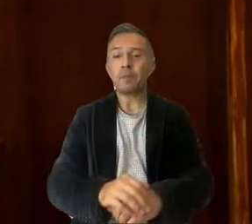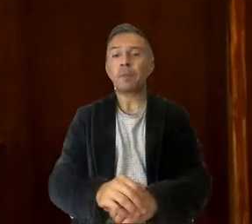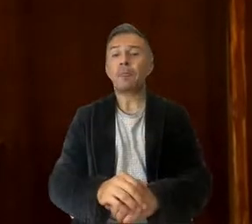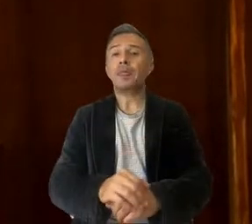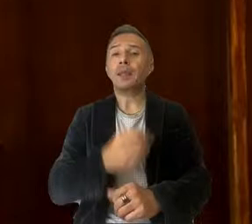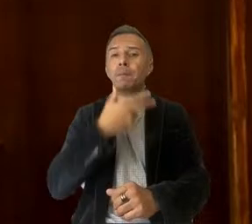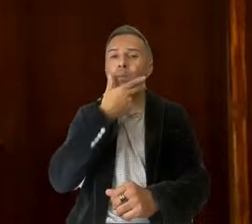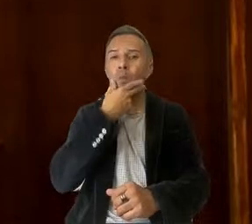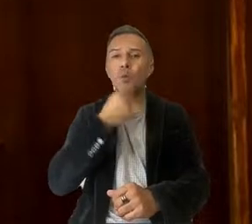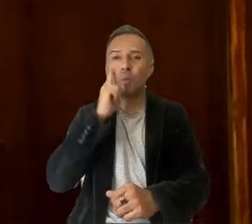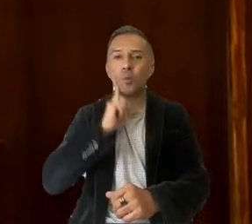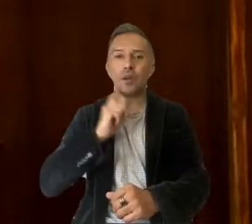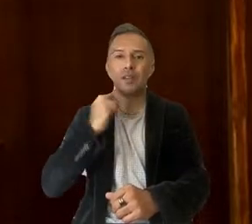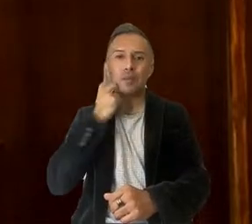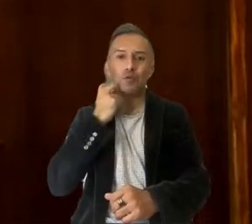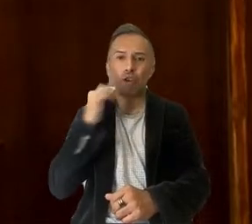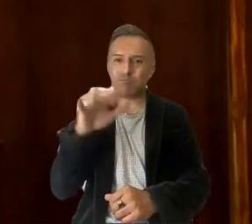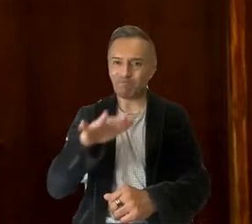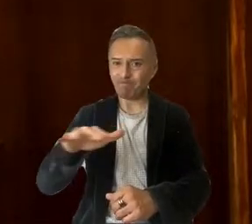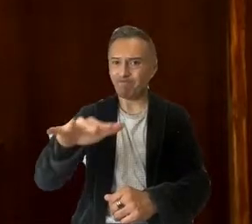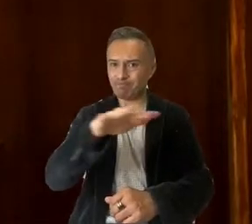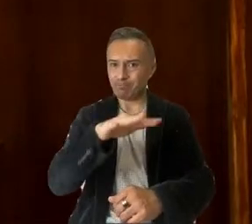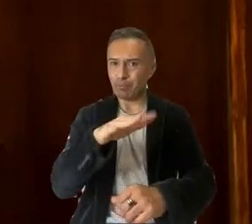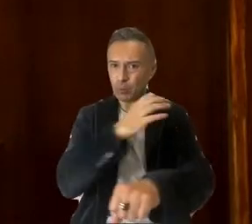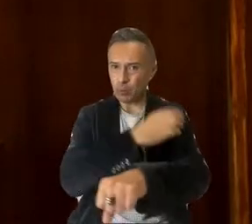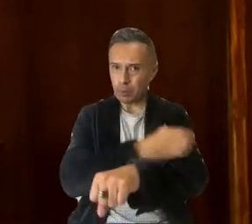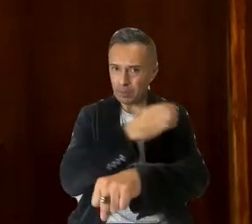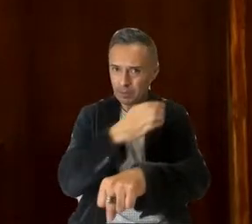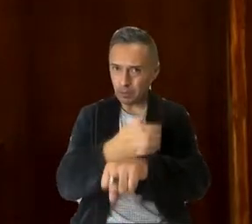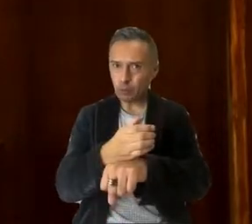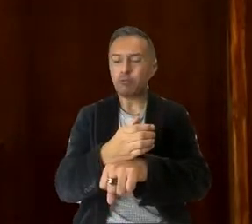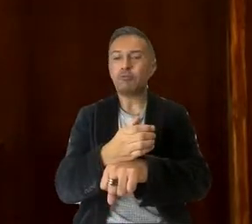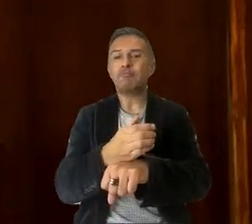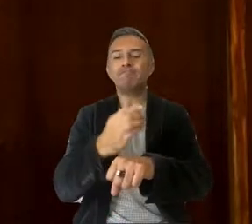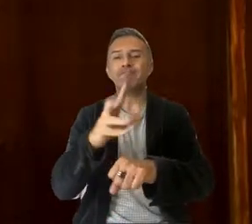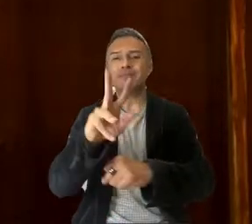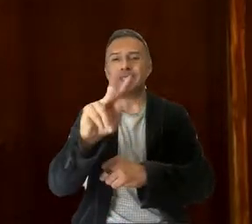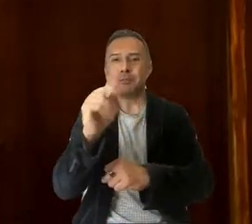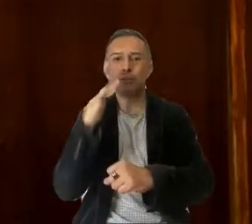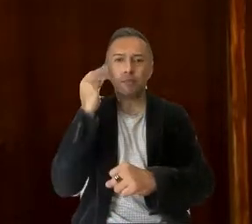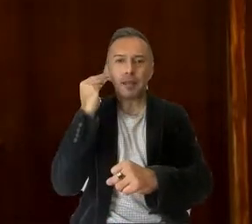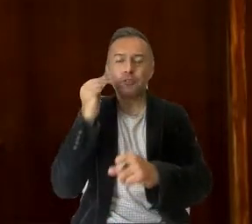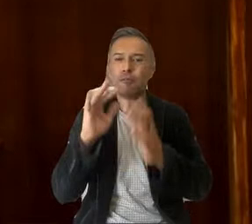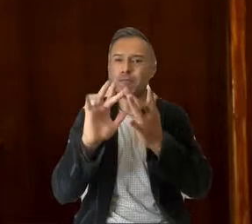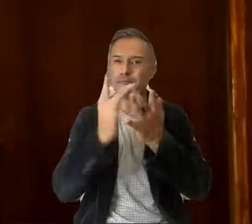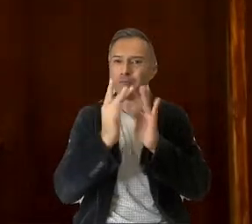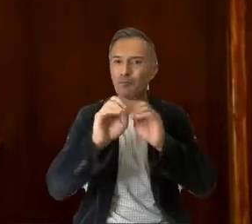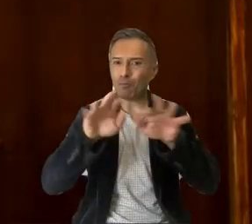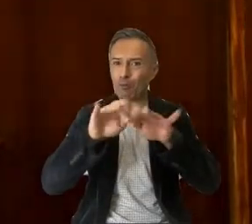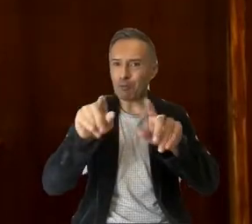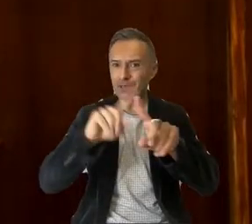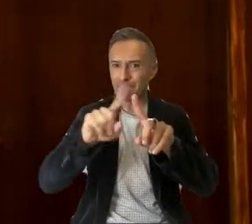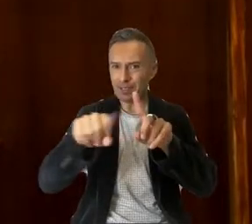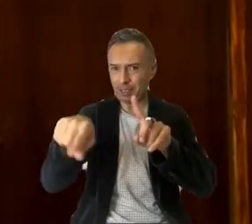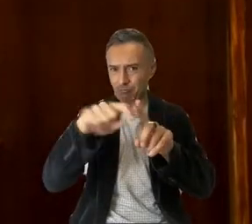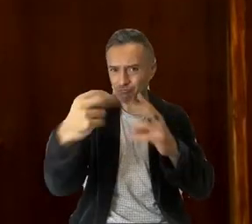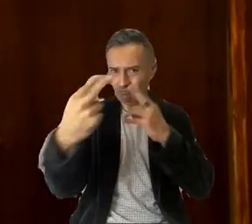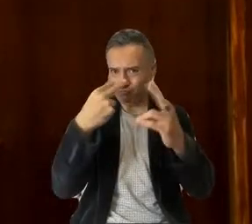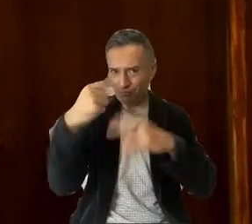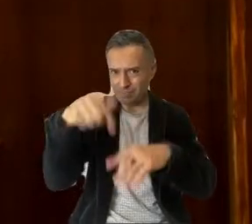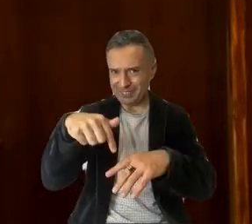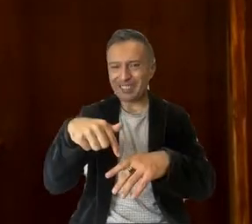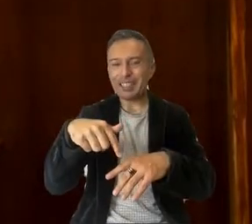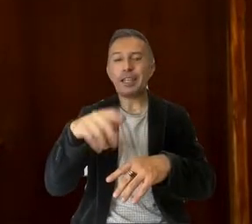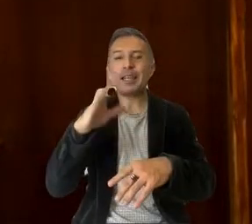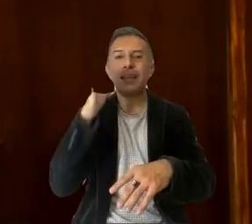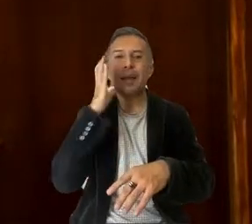compañeras y compañeros diputados, medios de comunicación en las diferentes plataformas que nos siguen aquí en